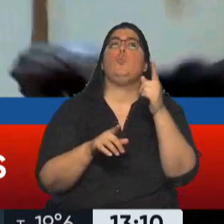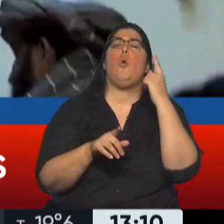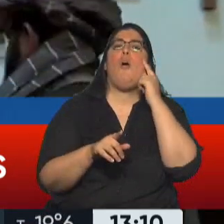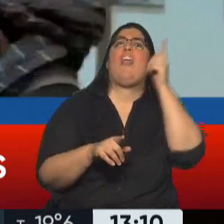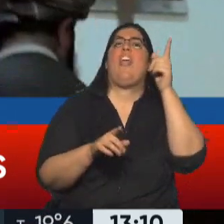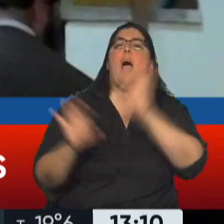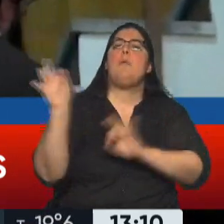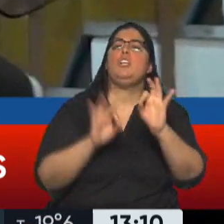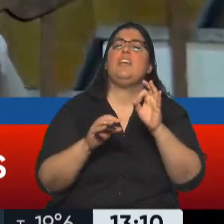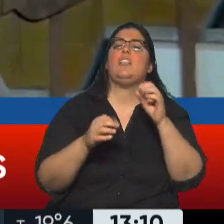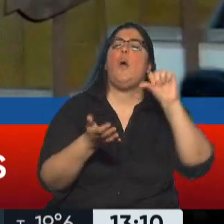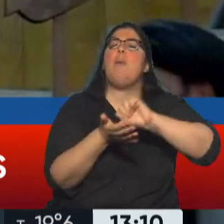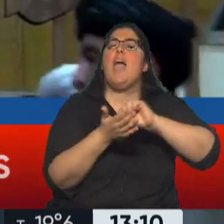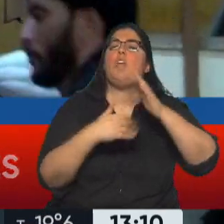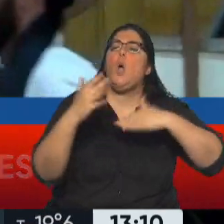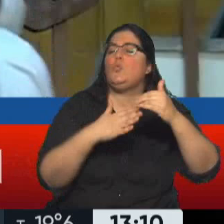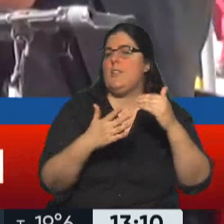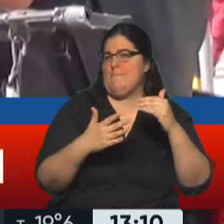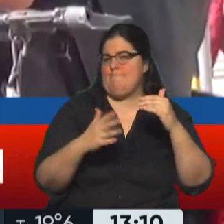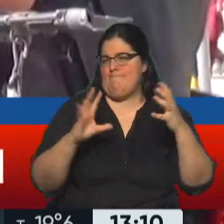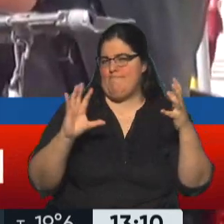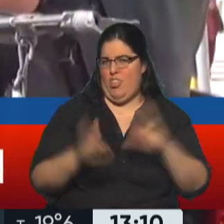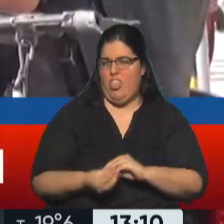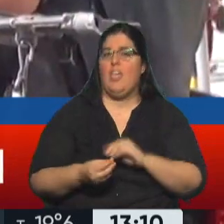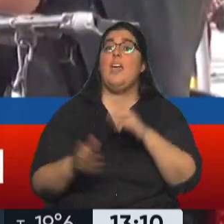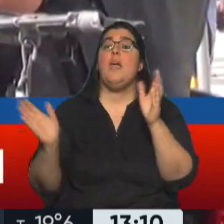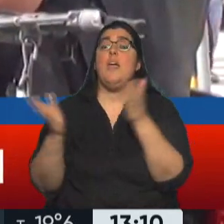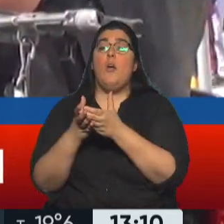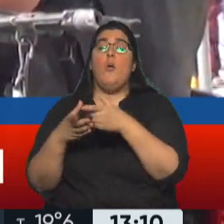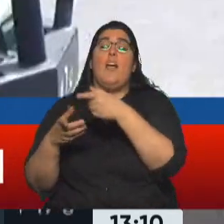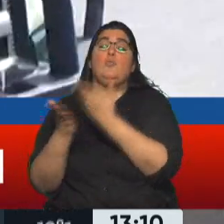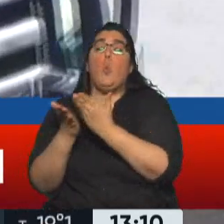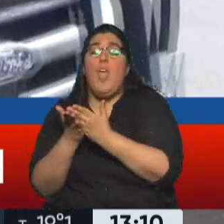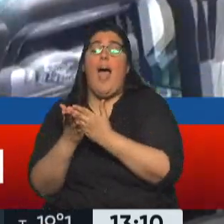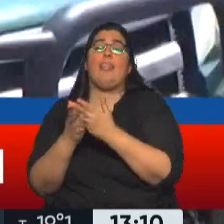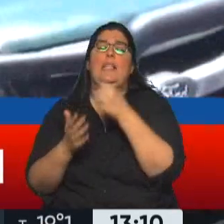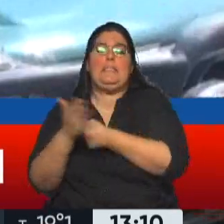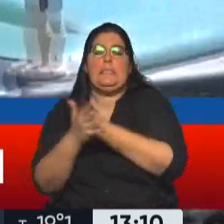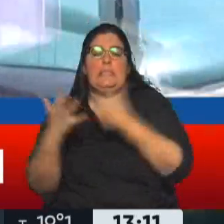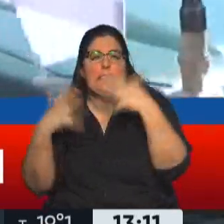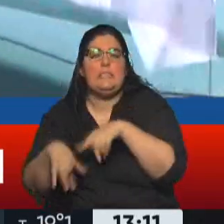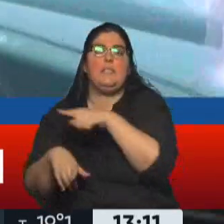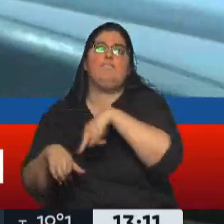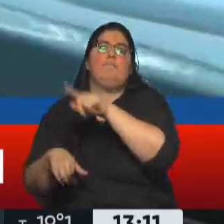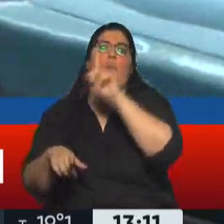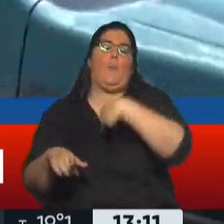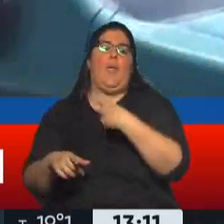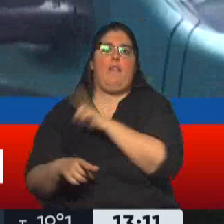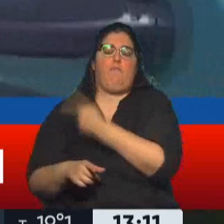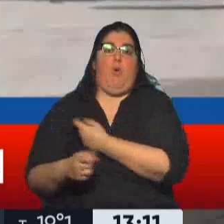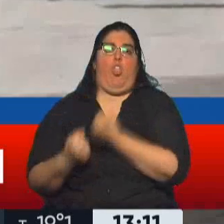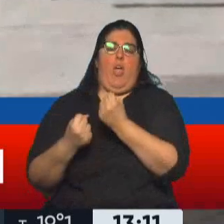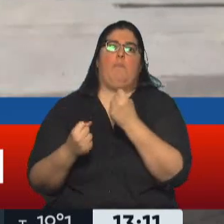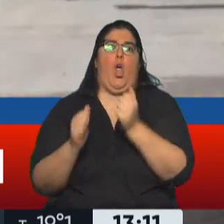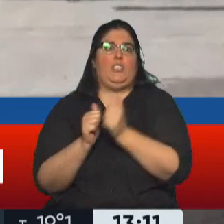fracasó estrepitosamente y que el movimiento de estudiantes y combatientes integristas logró potenciar todas las etapas de su